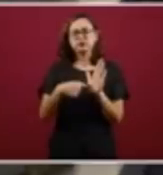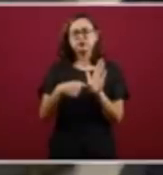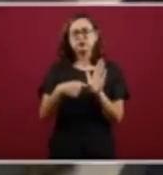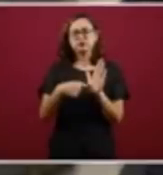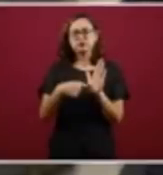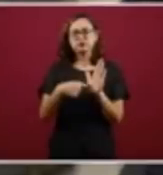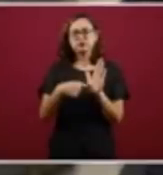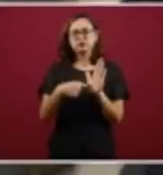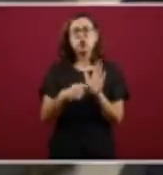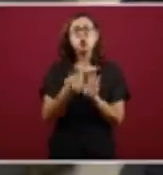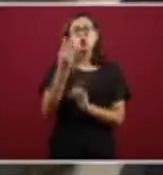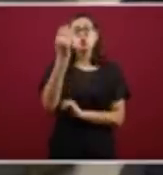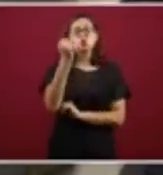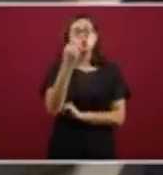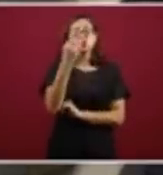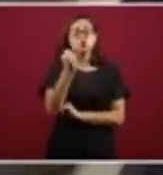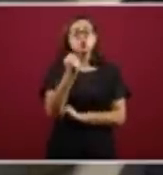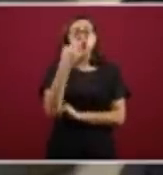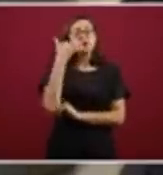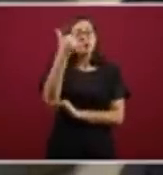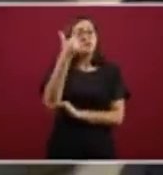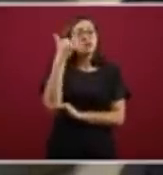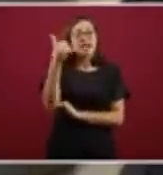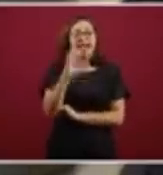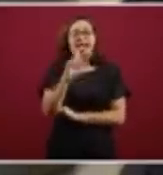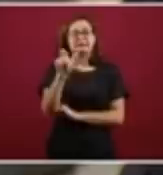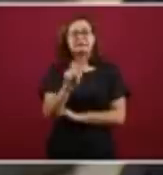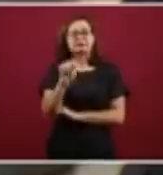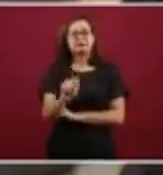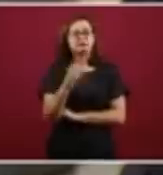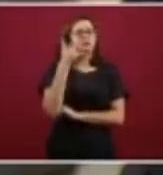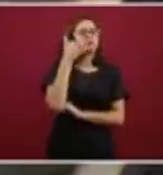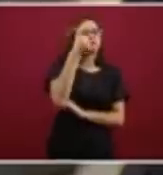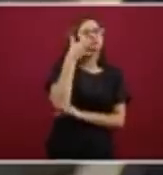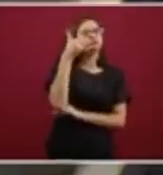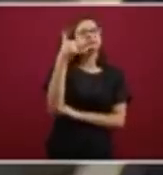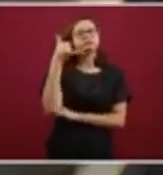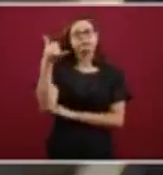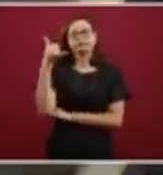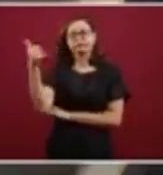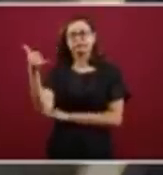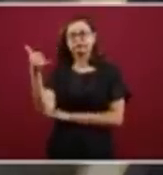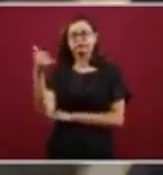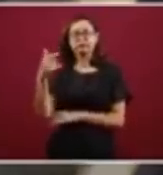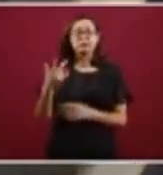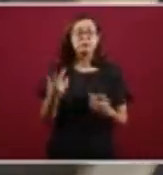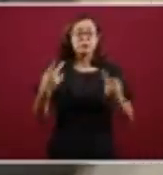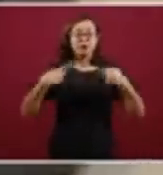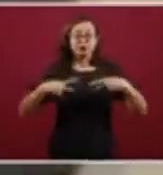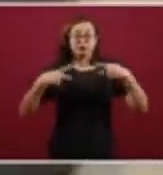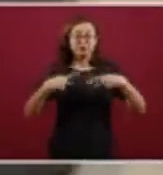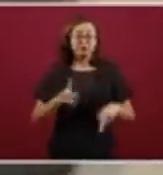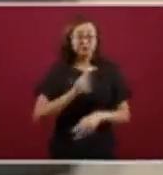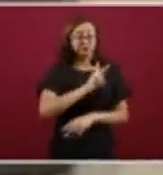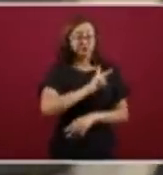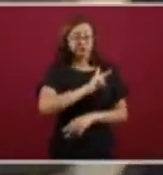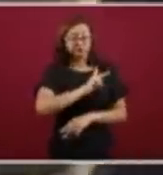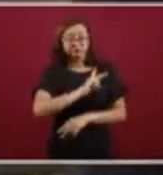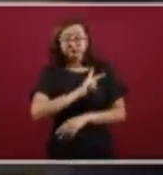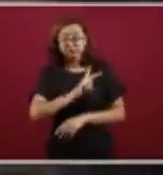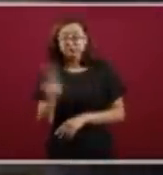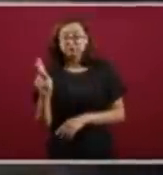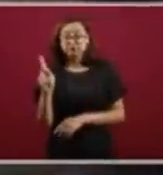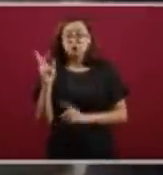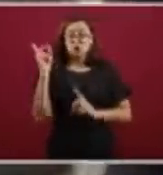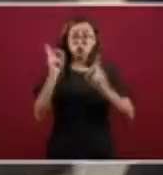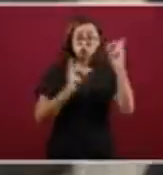9 extensiones, de las cuales todos los beneficiarios que tienen